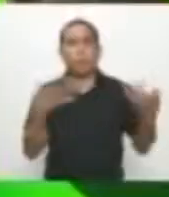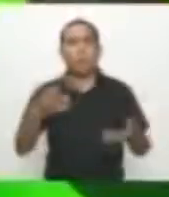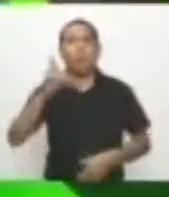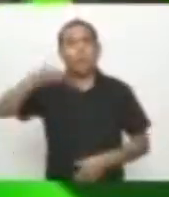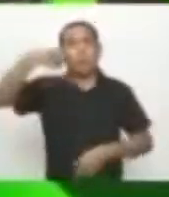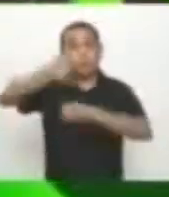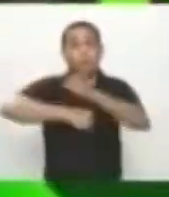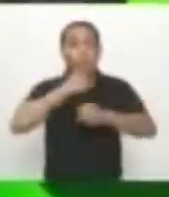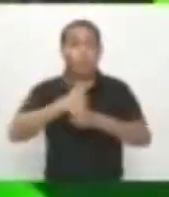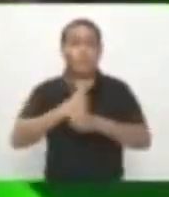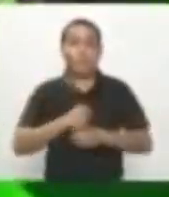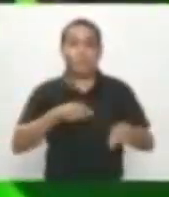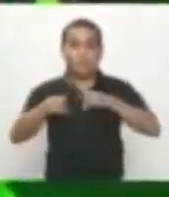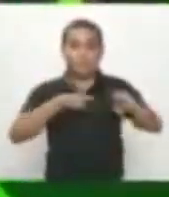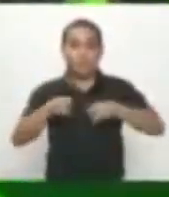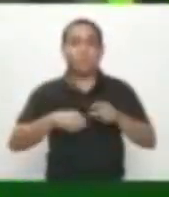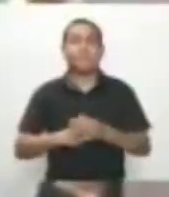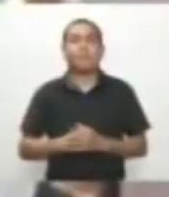año.